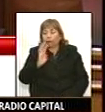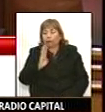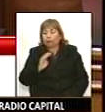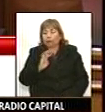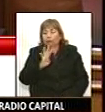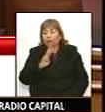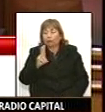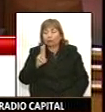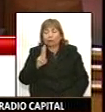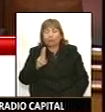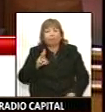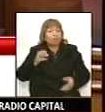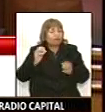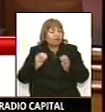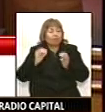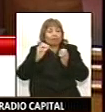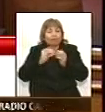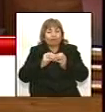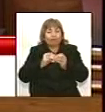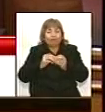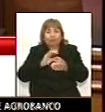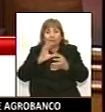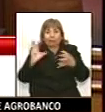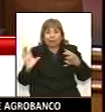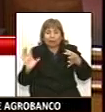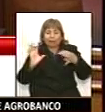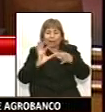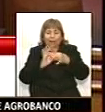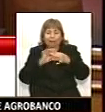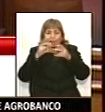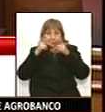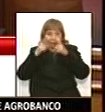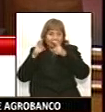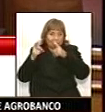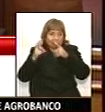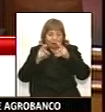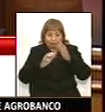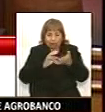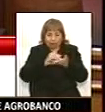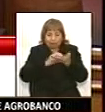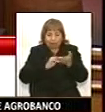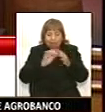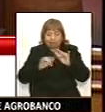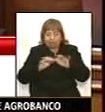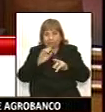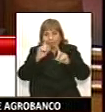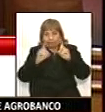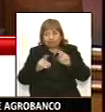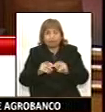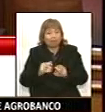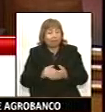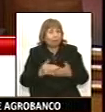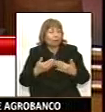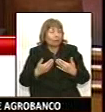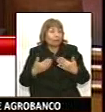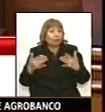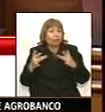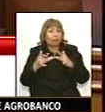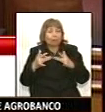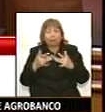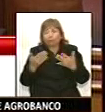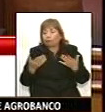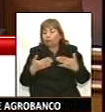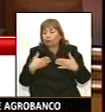2186-242, instalación de un sistema integrado de vigilancia electrónica del área comprendida entre el litoral y la milla 50 del